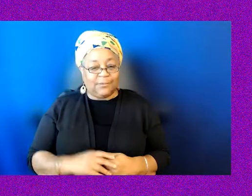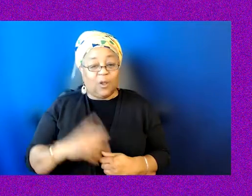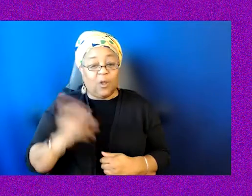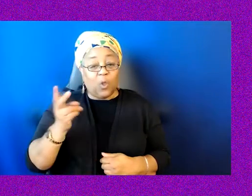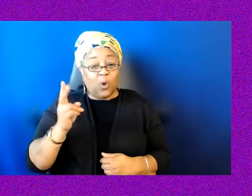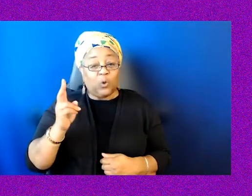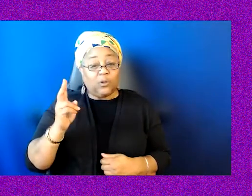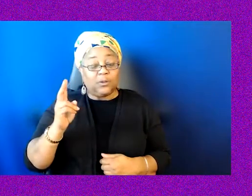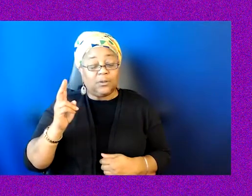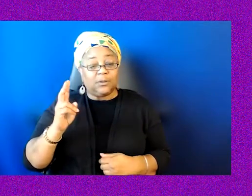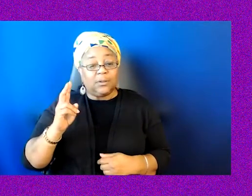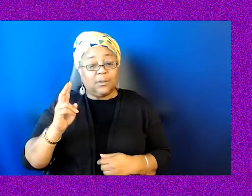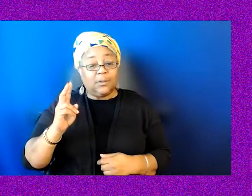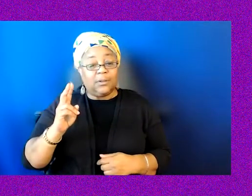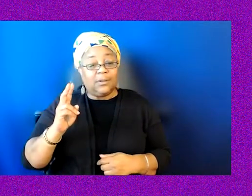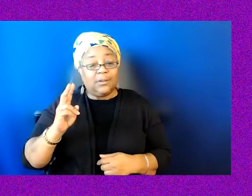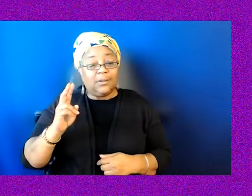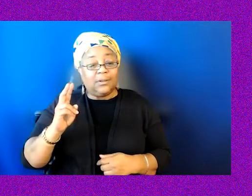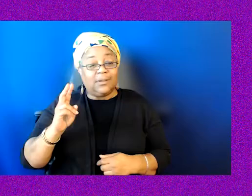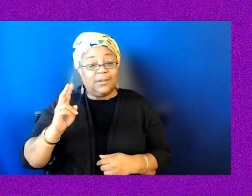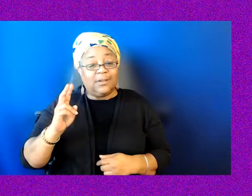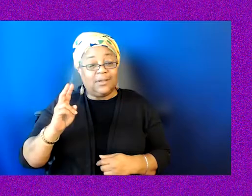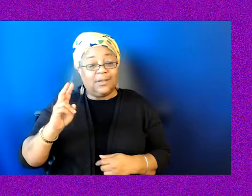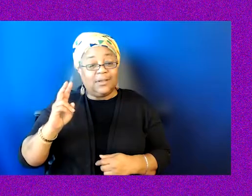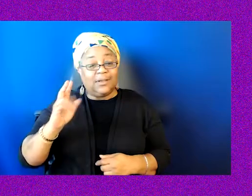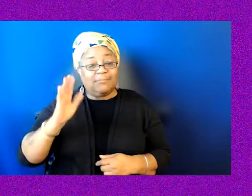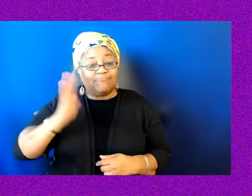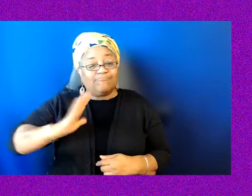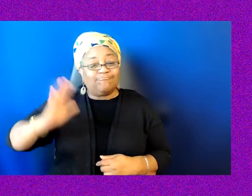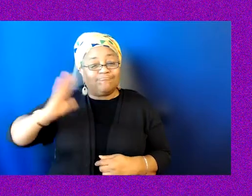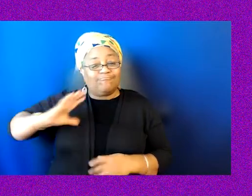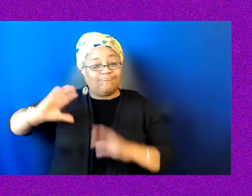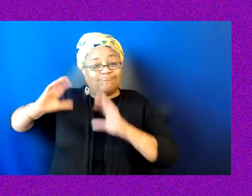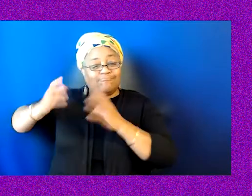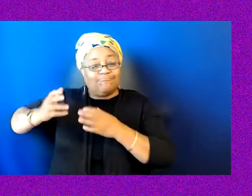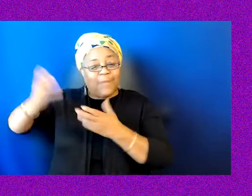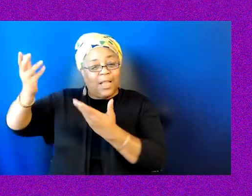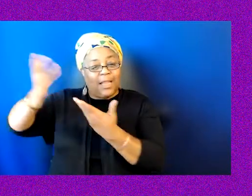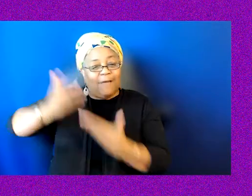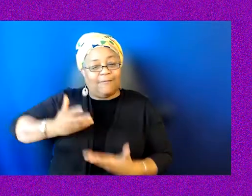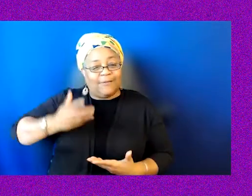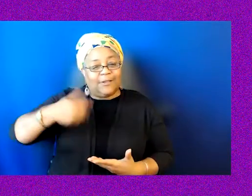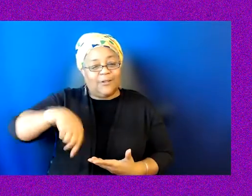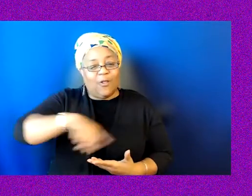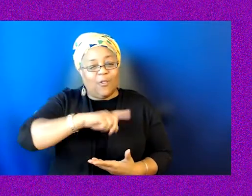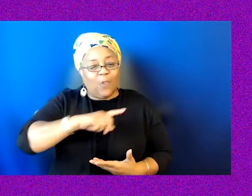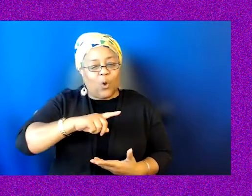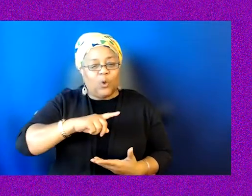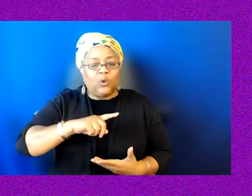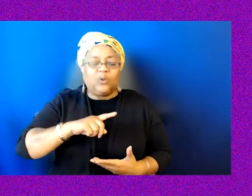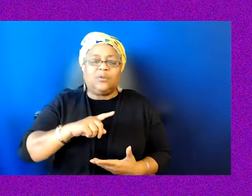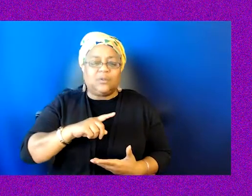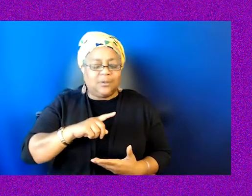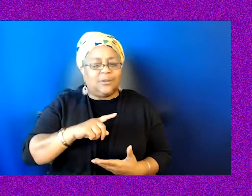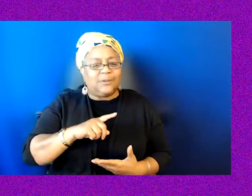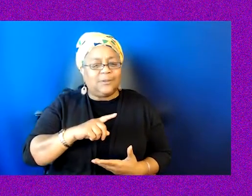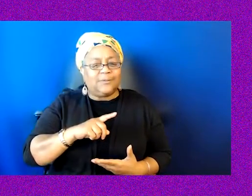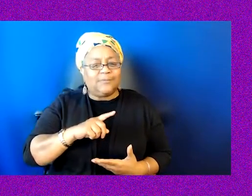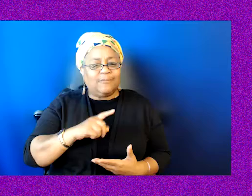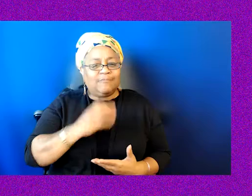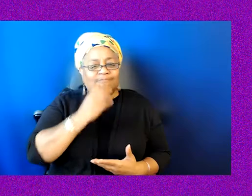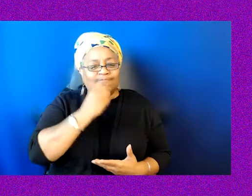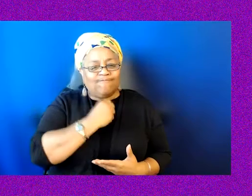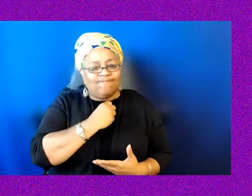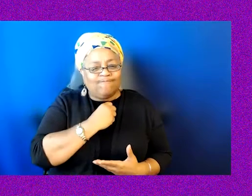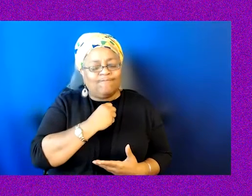reyendo, pensando cómo personificar justicia. Así que ellos dejaron a los niños